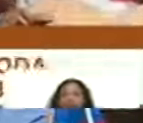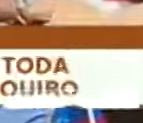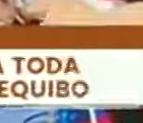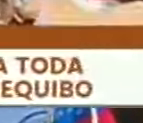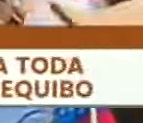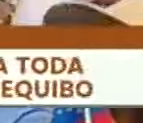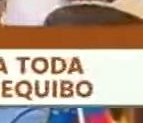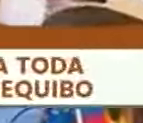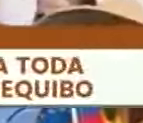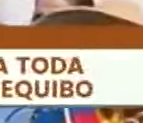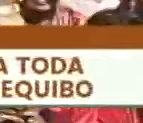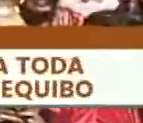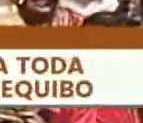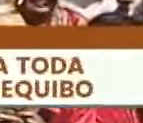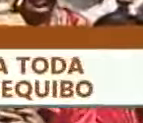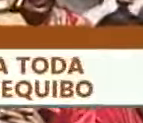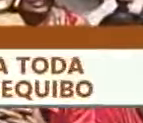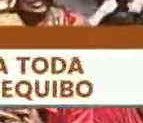Si los...